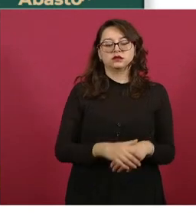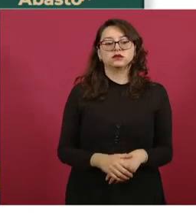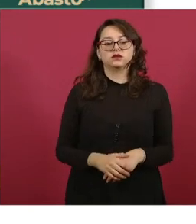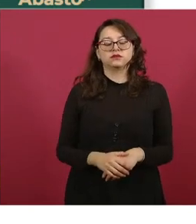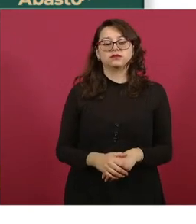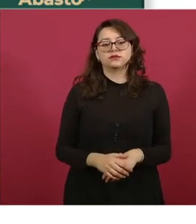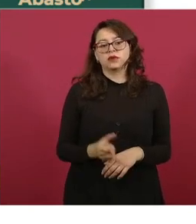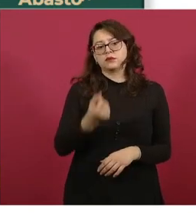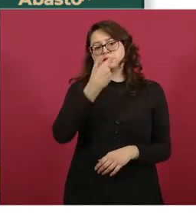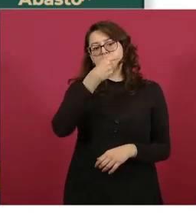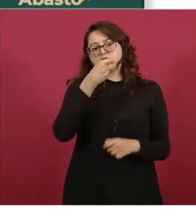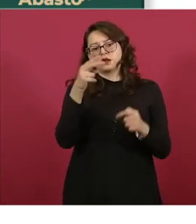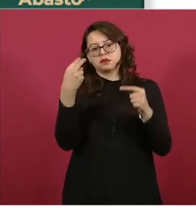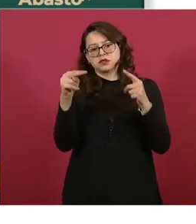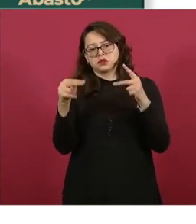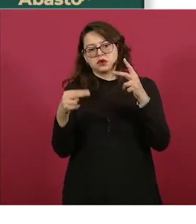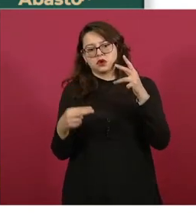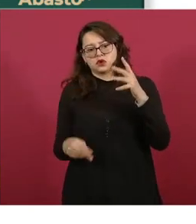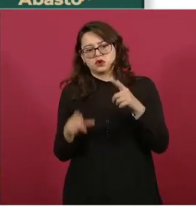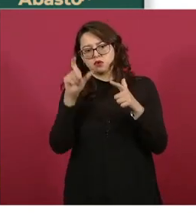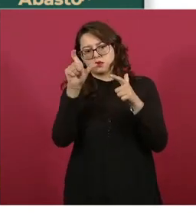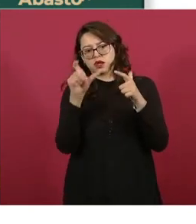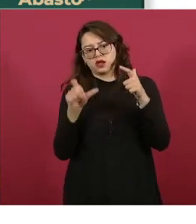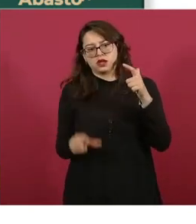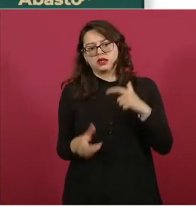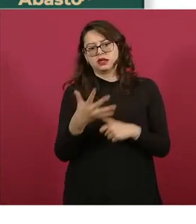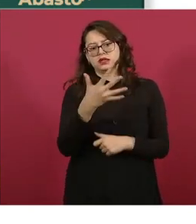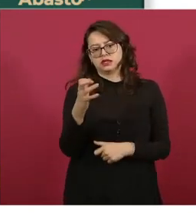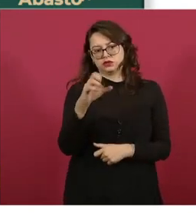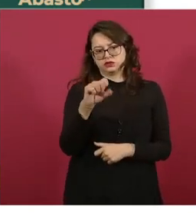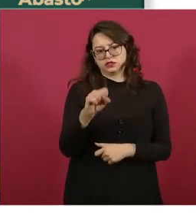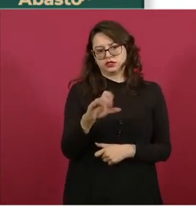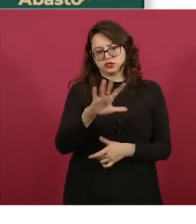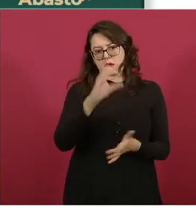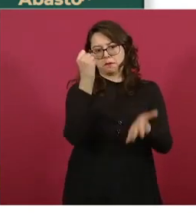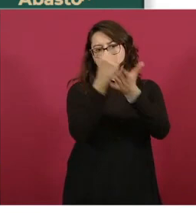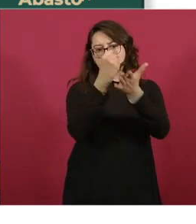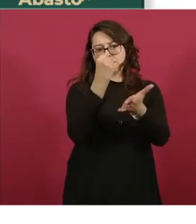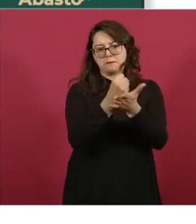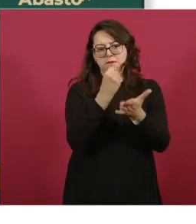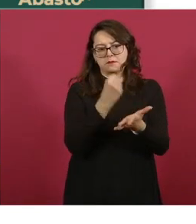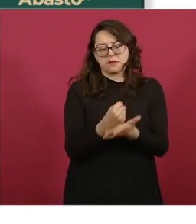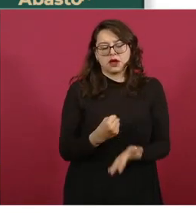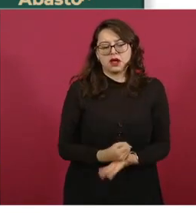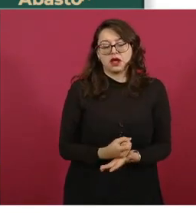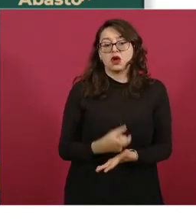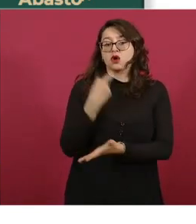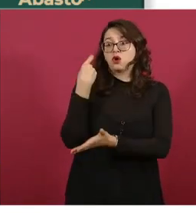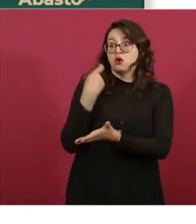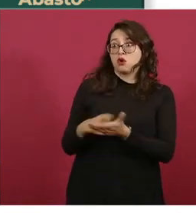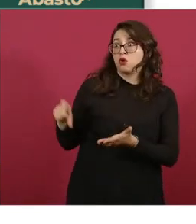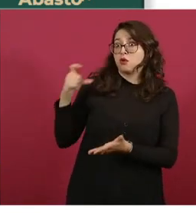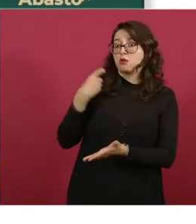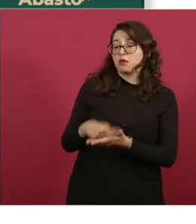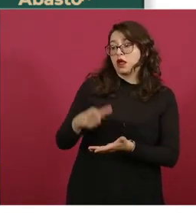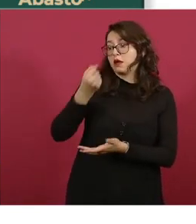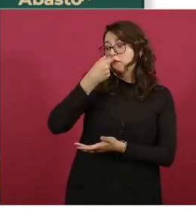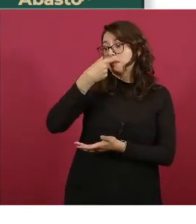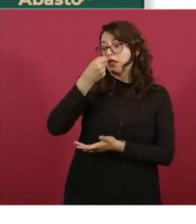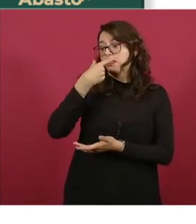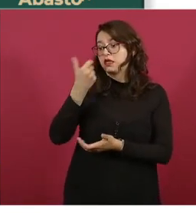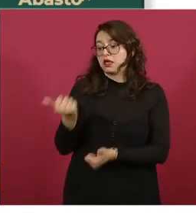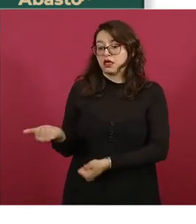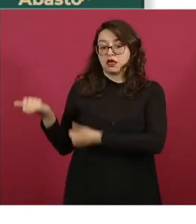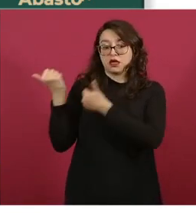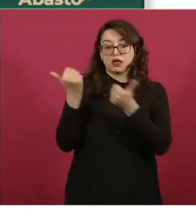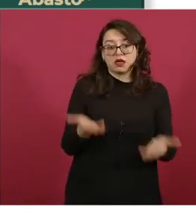Tiene autorizadas 565 claves o tipos de medicamento y se ha adquirido